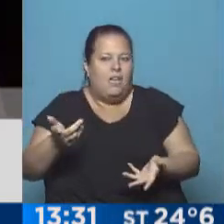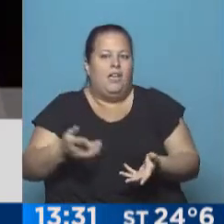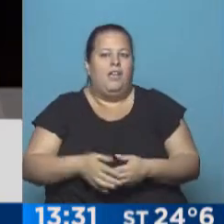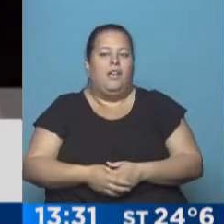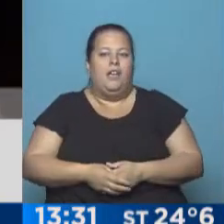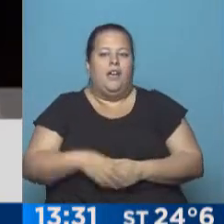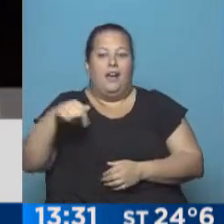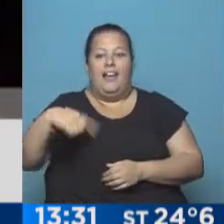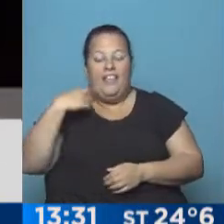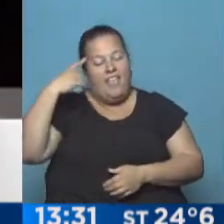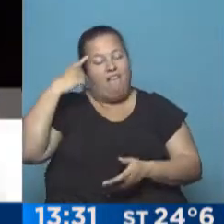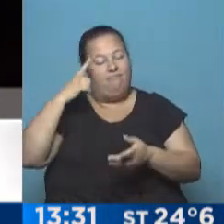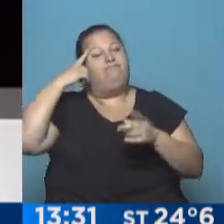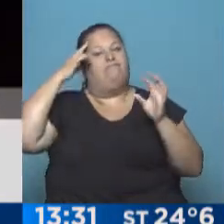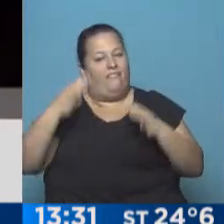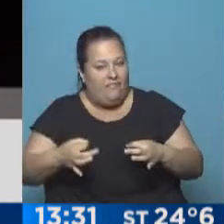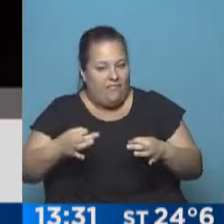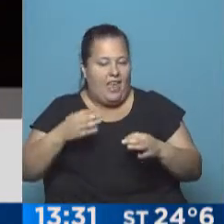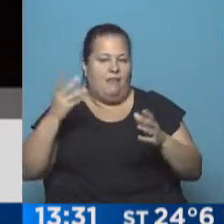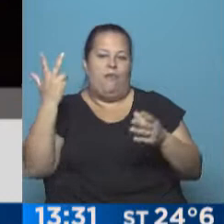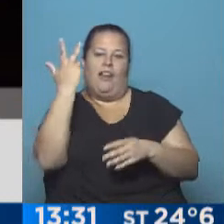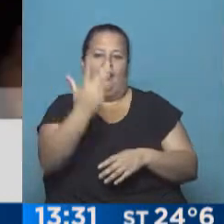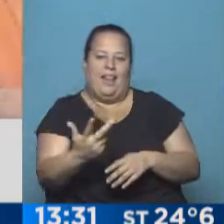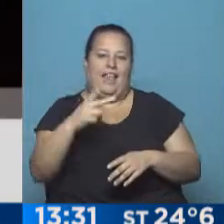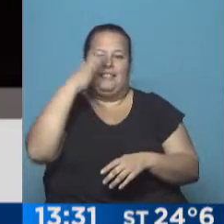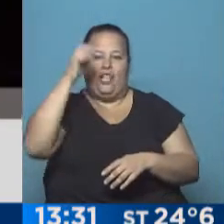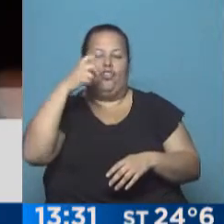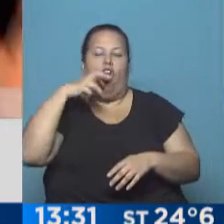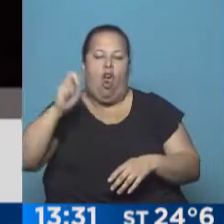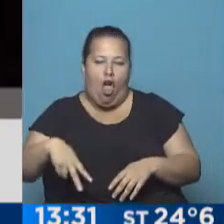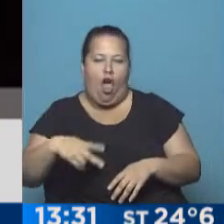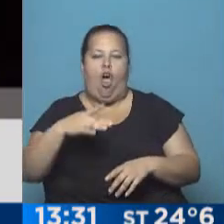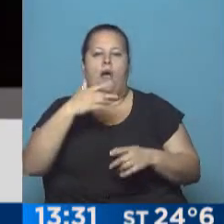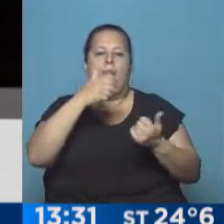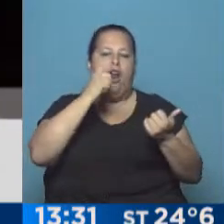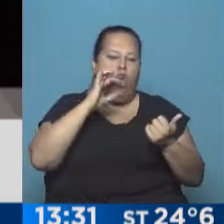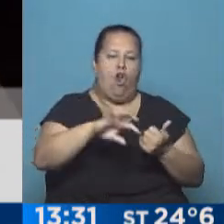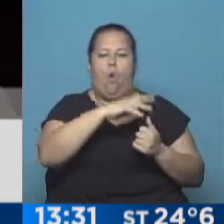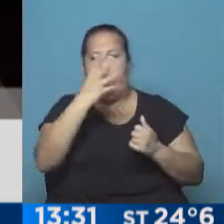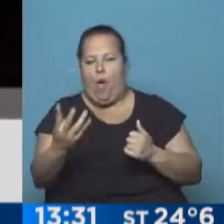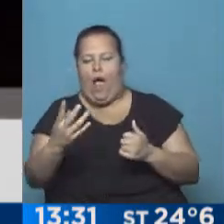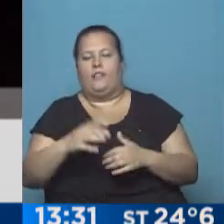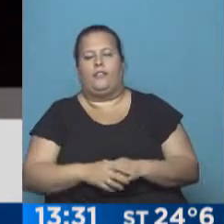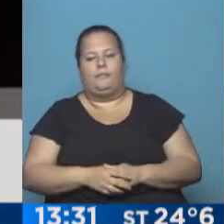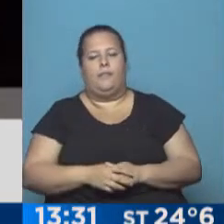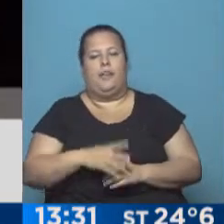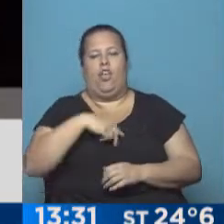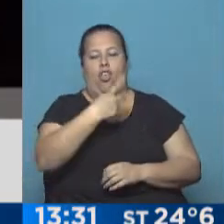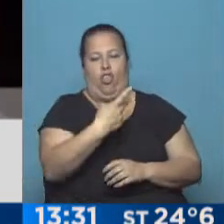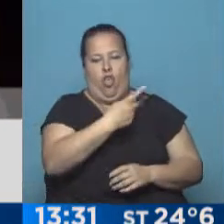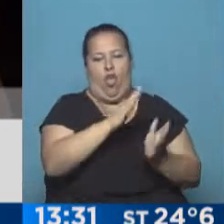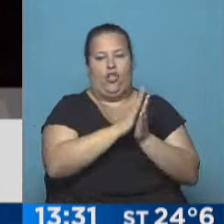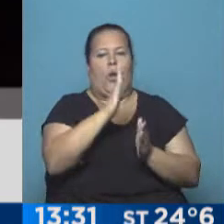Y esta idea estaba buena, poner el trío ahí en el Colón, el dúo con Manolo, el cuarteto, el dúo con